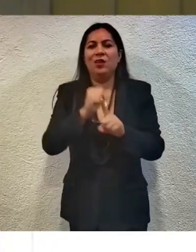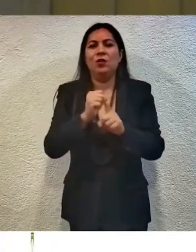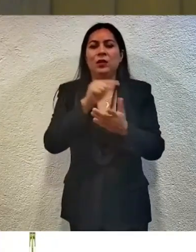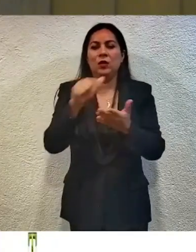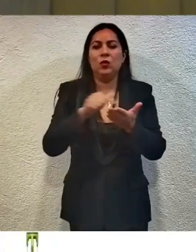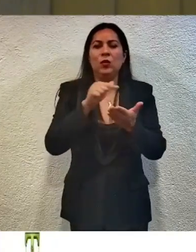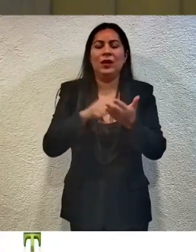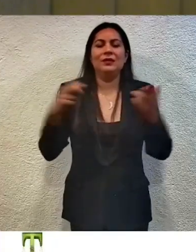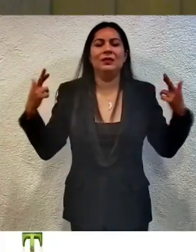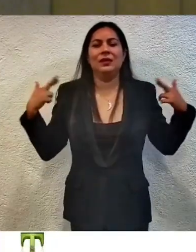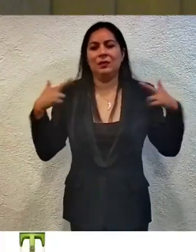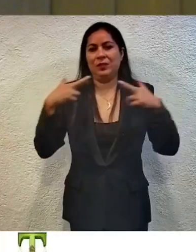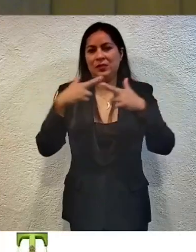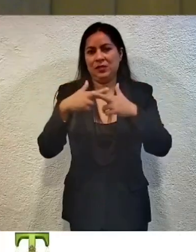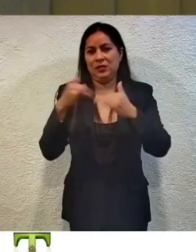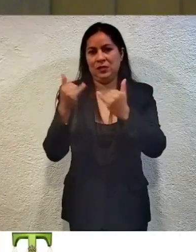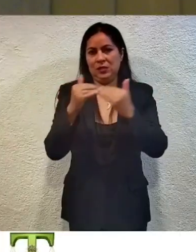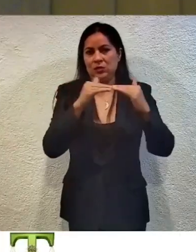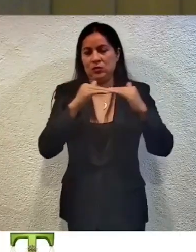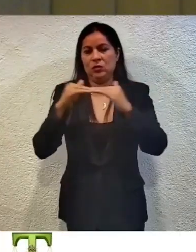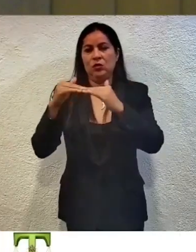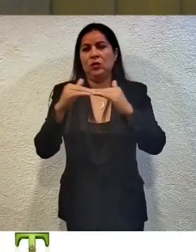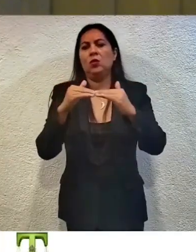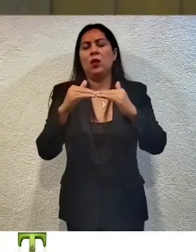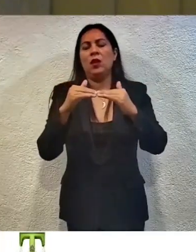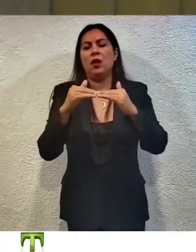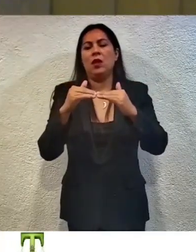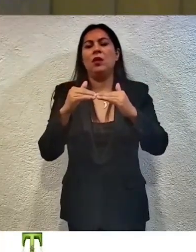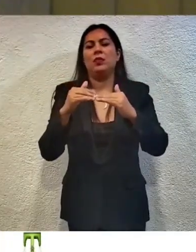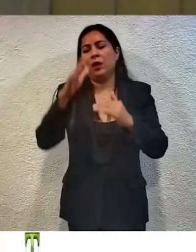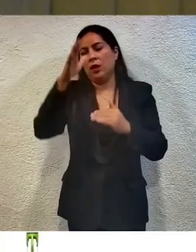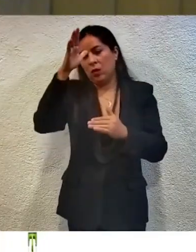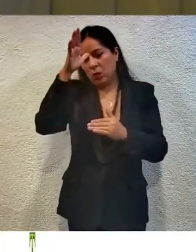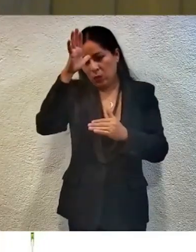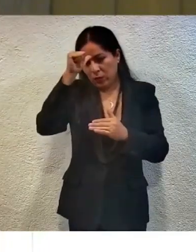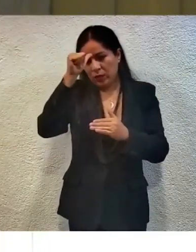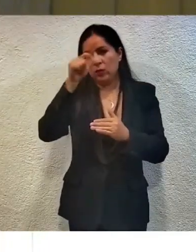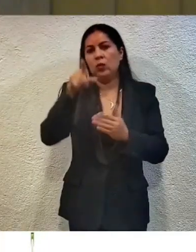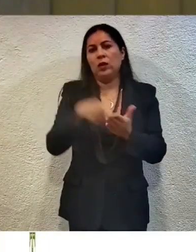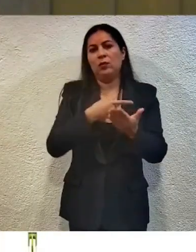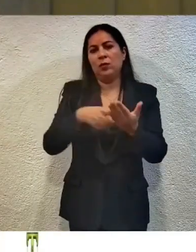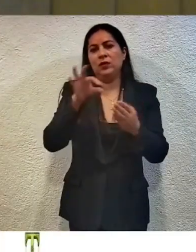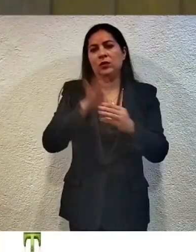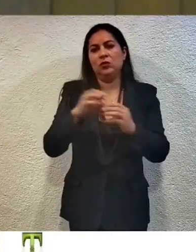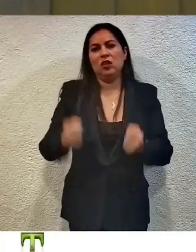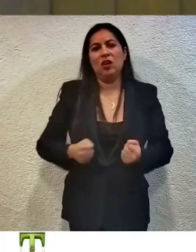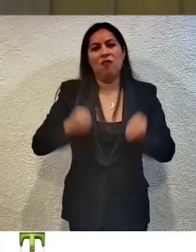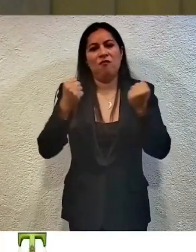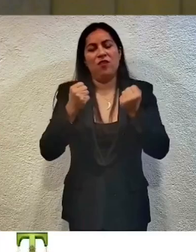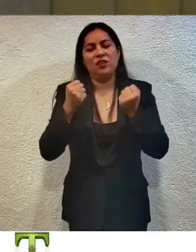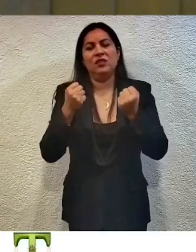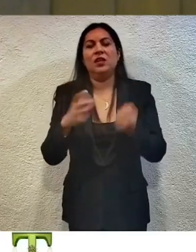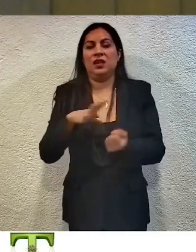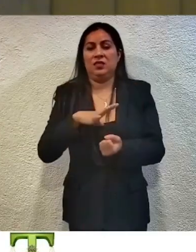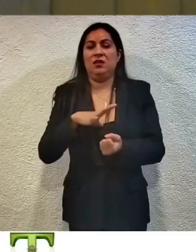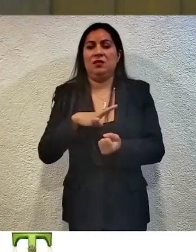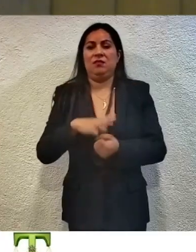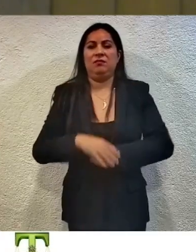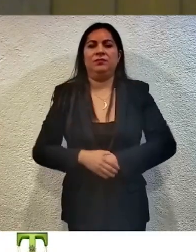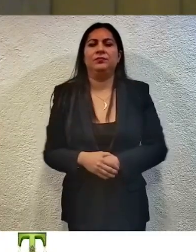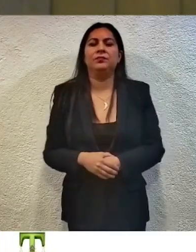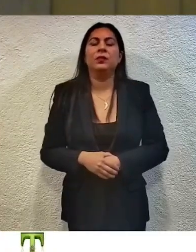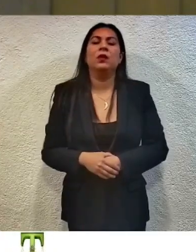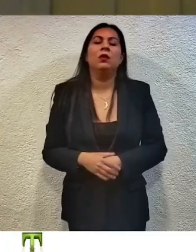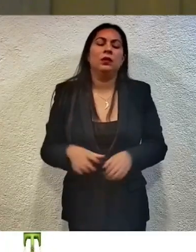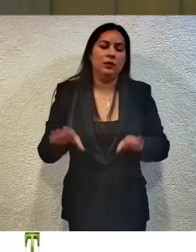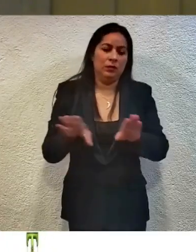de representación proporcional de conformidad con la votación y fuerza electoral que poseen, lo que,